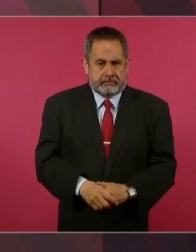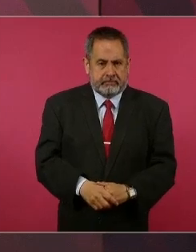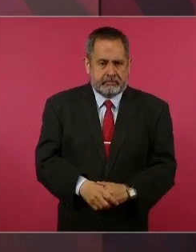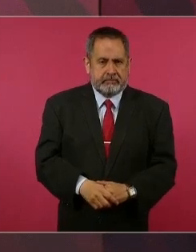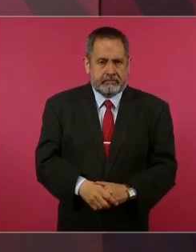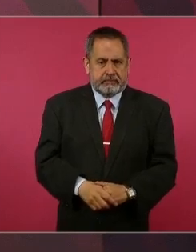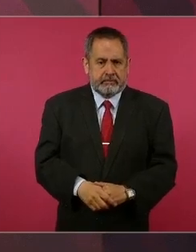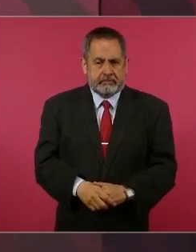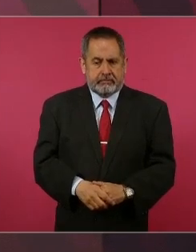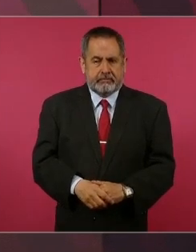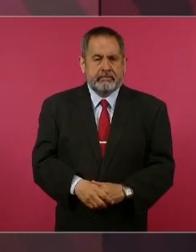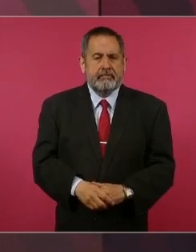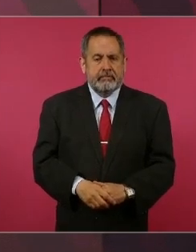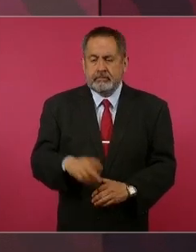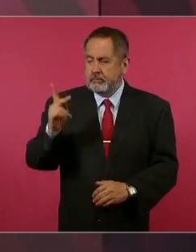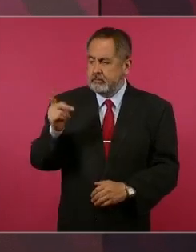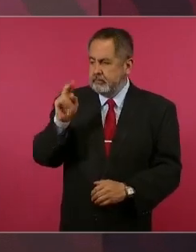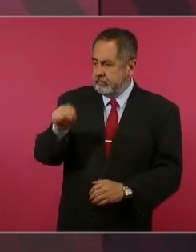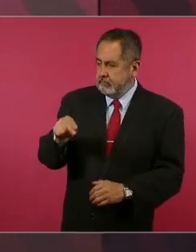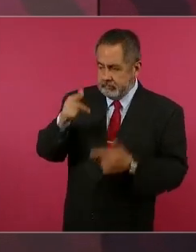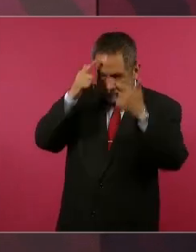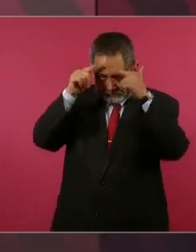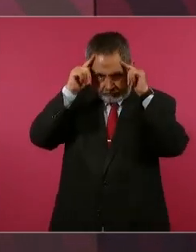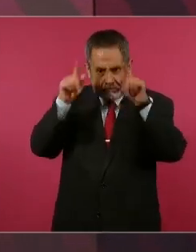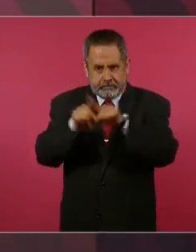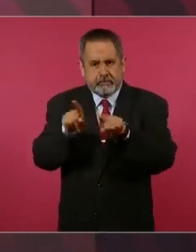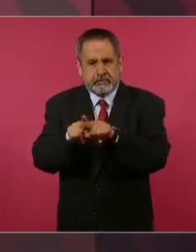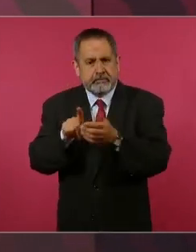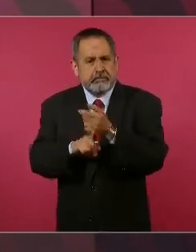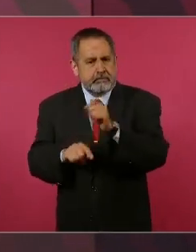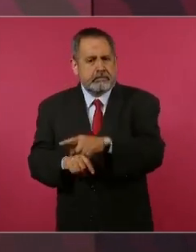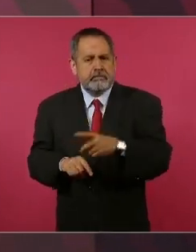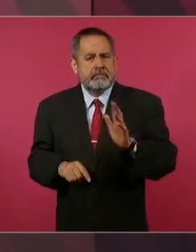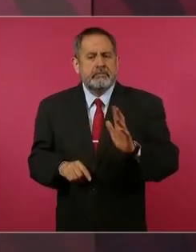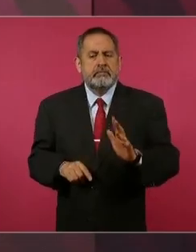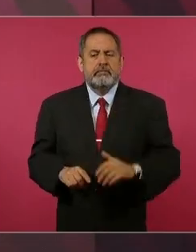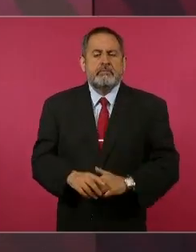también el plan Marina. Pero